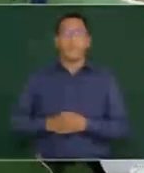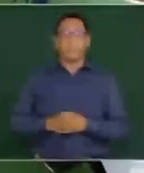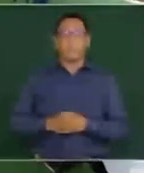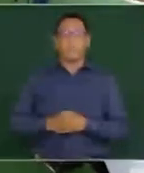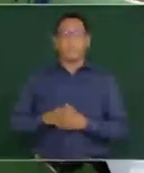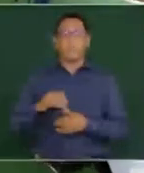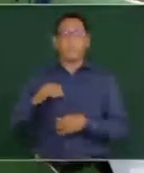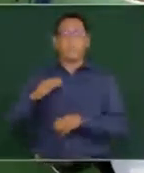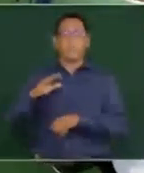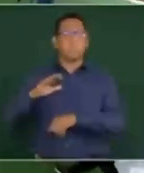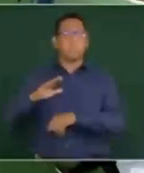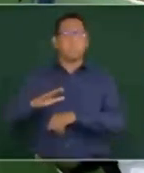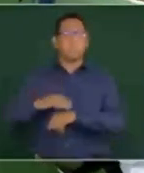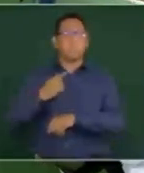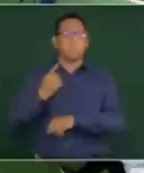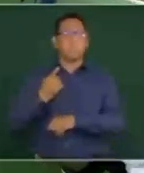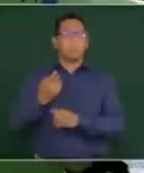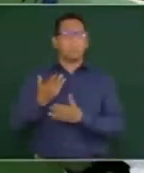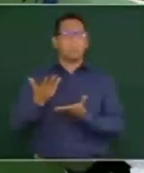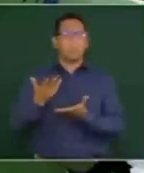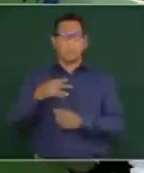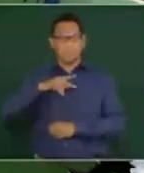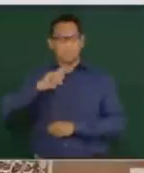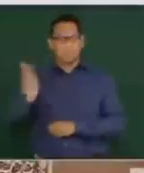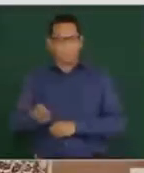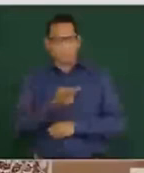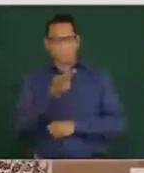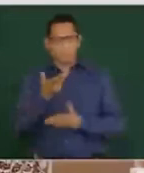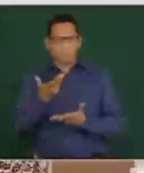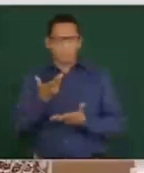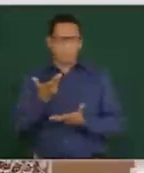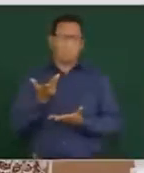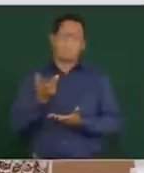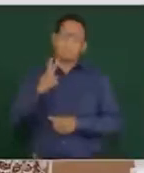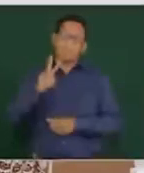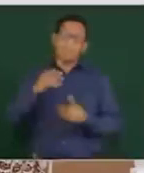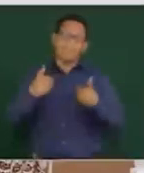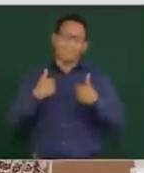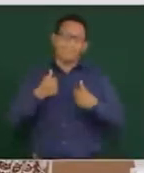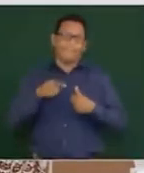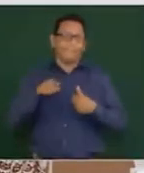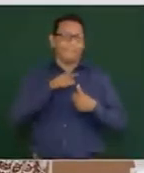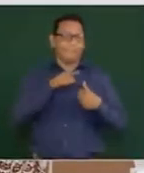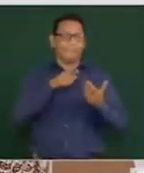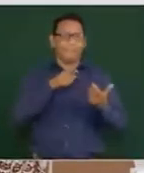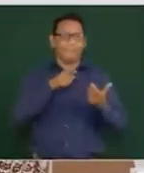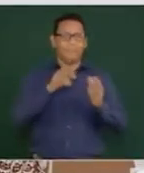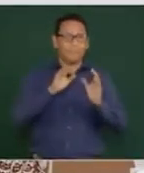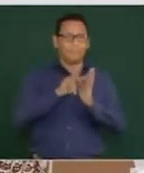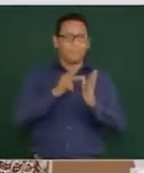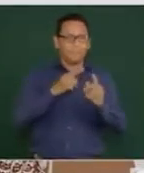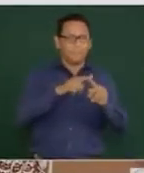¿por qué la pregunta? Pues están muy molestos los medios.